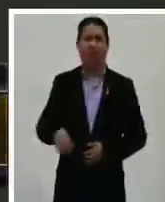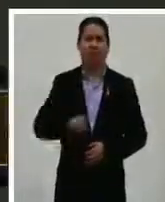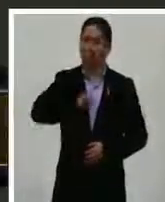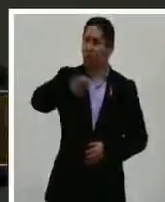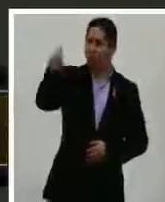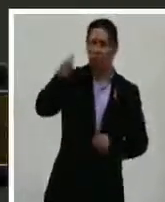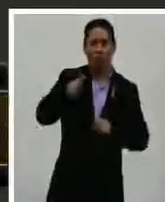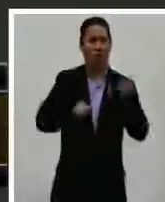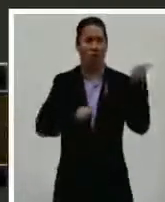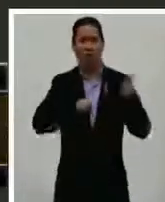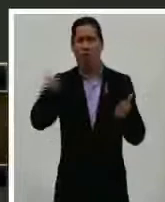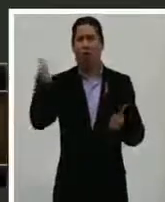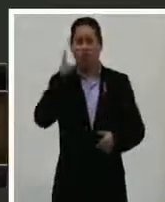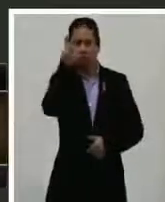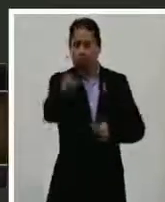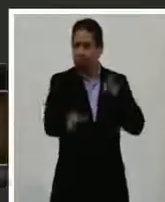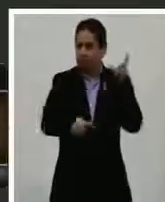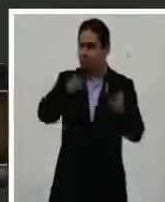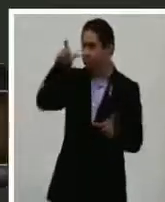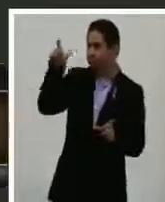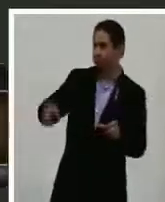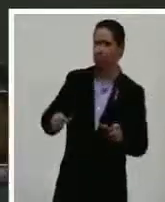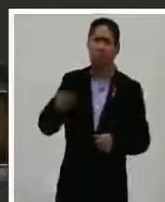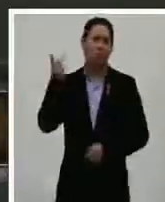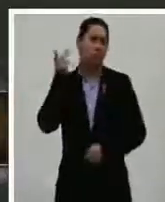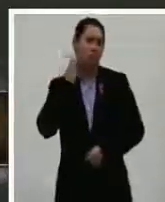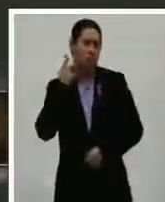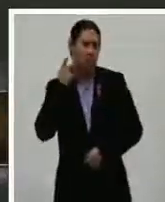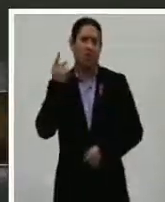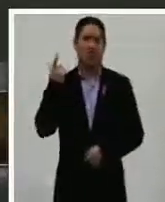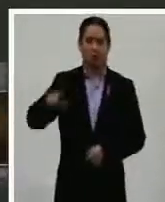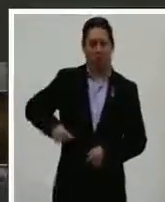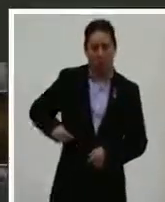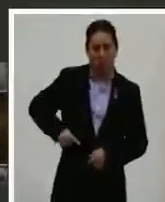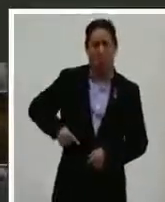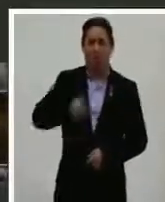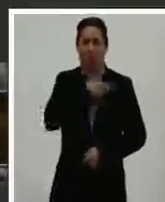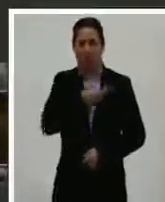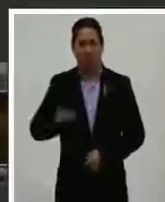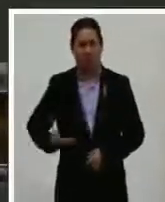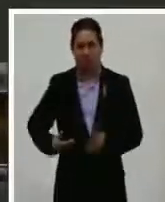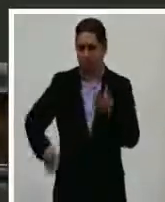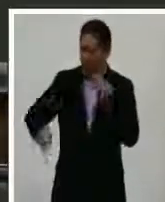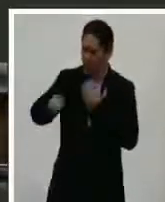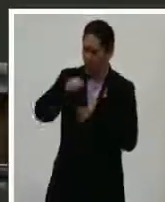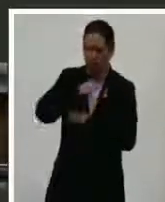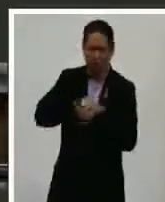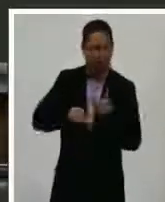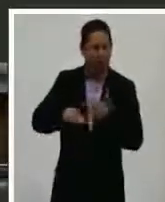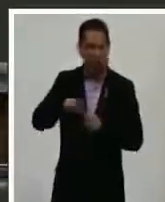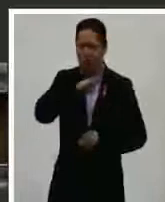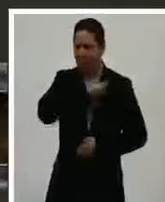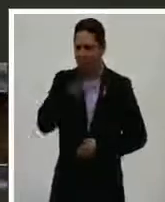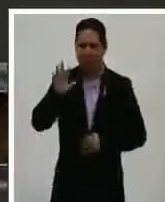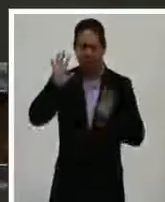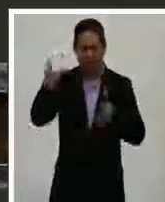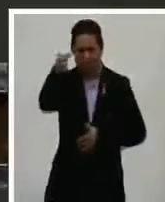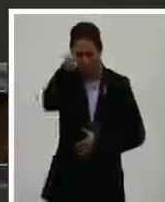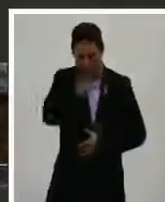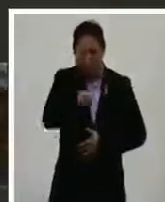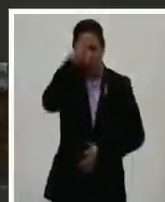que gozaban de él dará mucho de que hablar no sólo en nuestro país sino más allá de sus fronteras